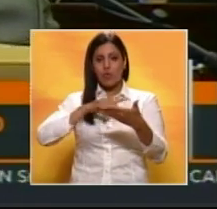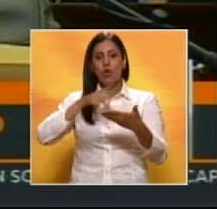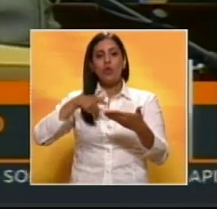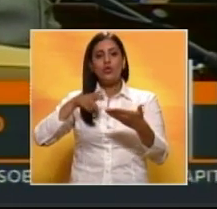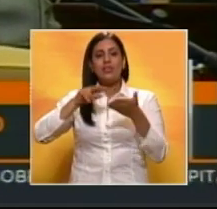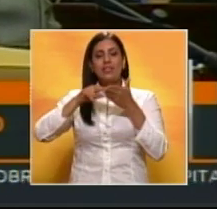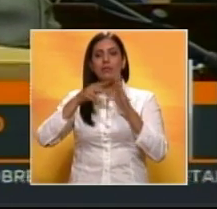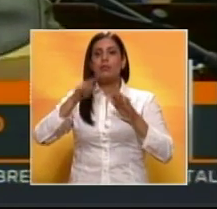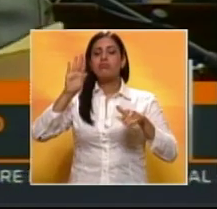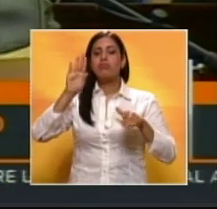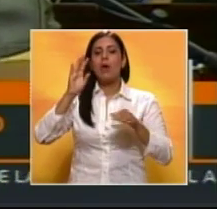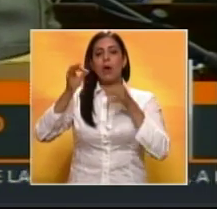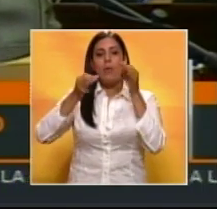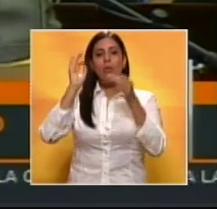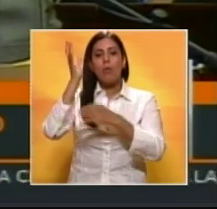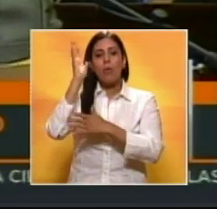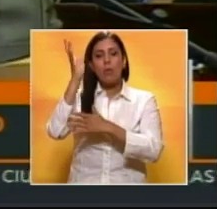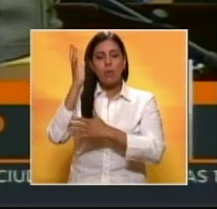nuestra intervención,